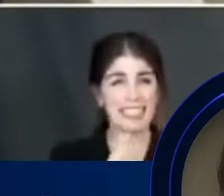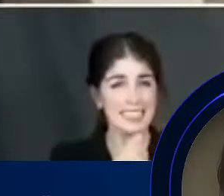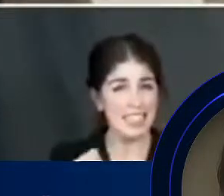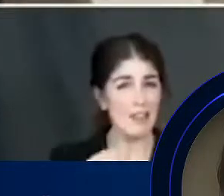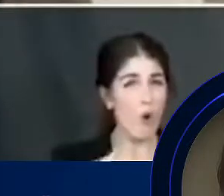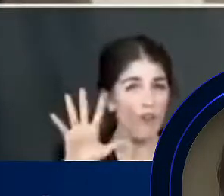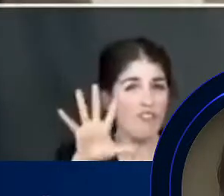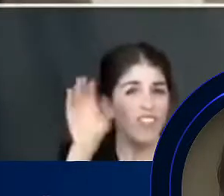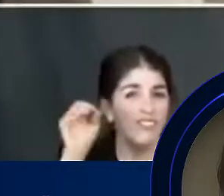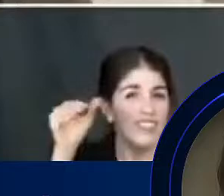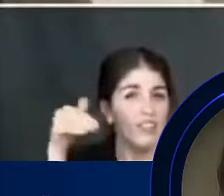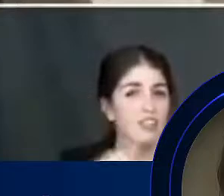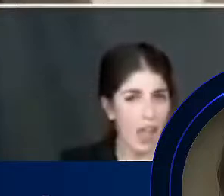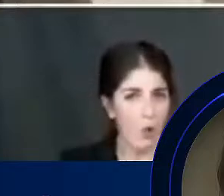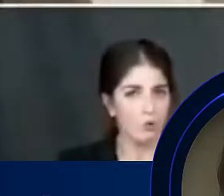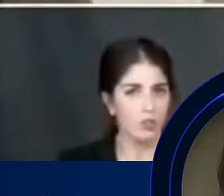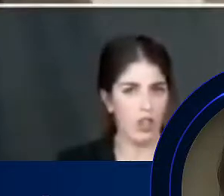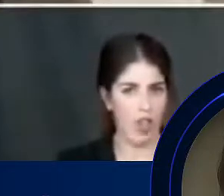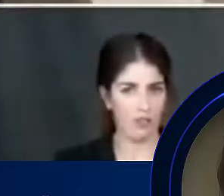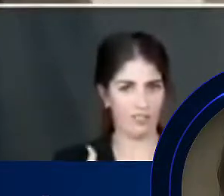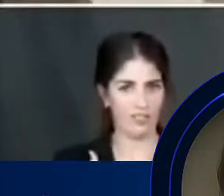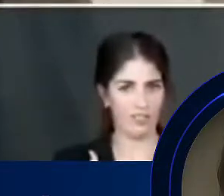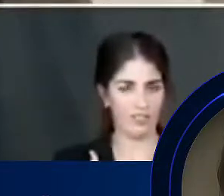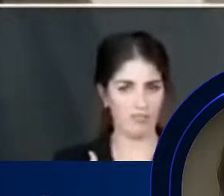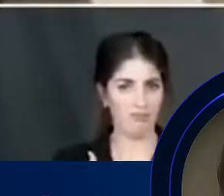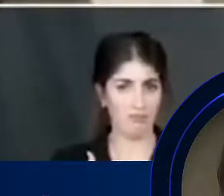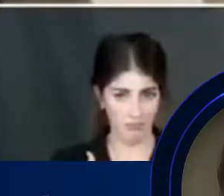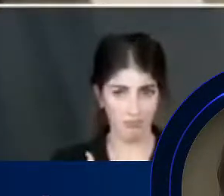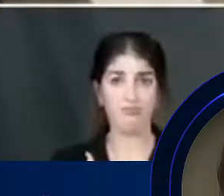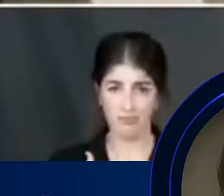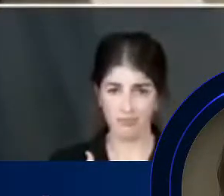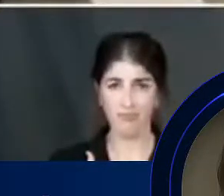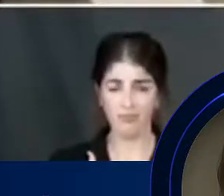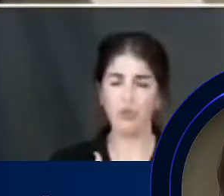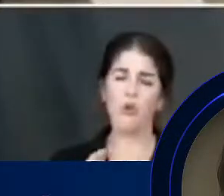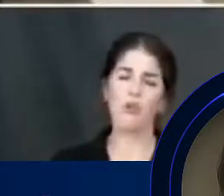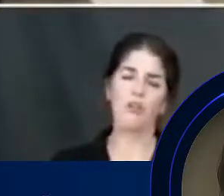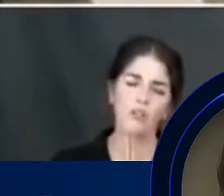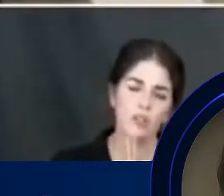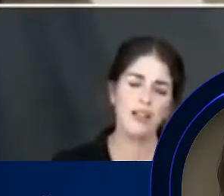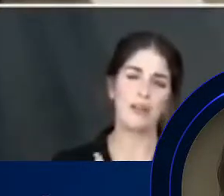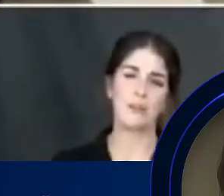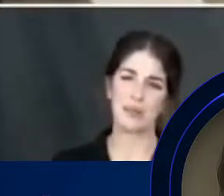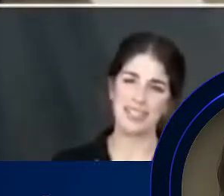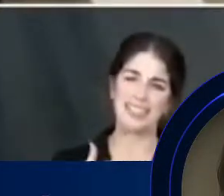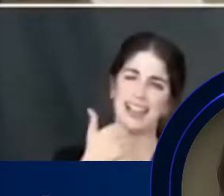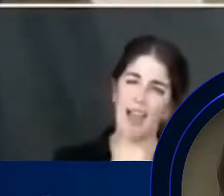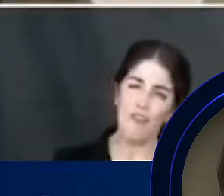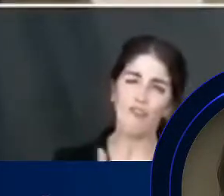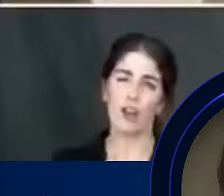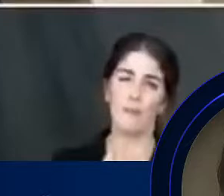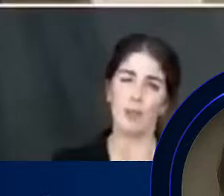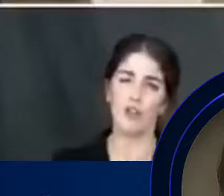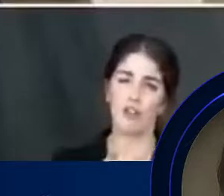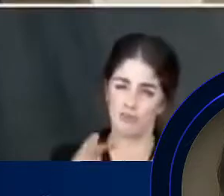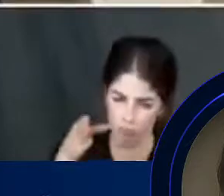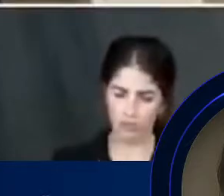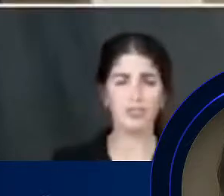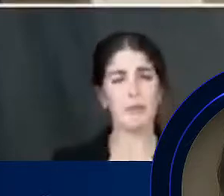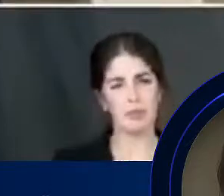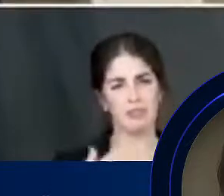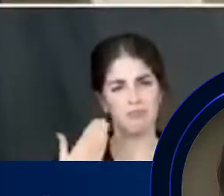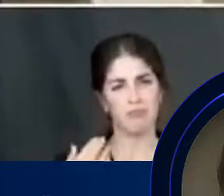no hay suficientes vacunas, hay que producir más vacunas. La distribución ya está mejorando, pero